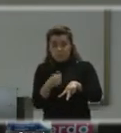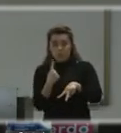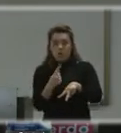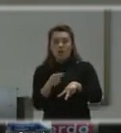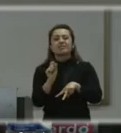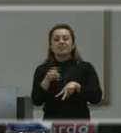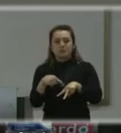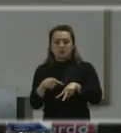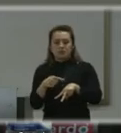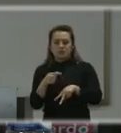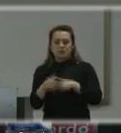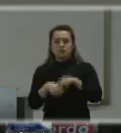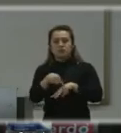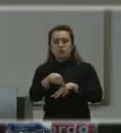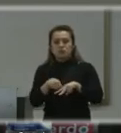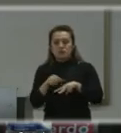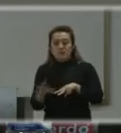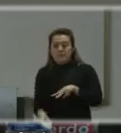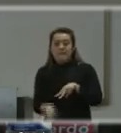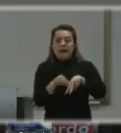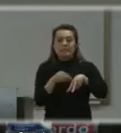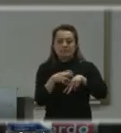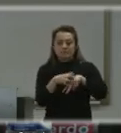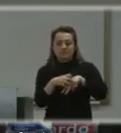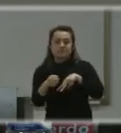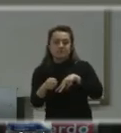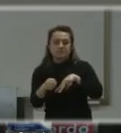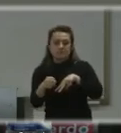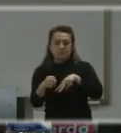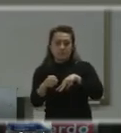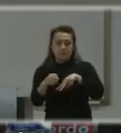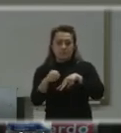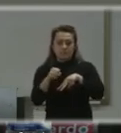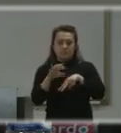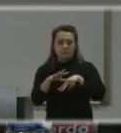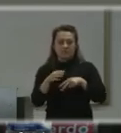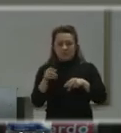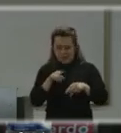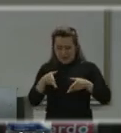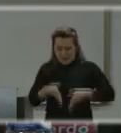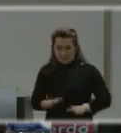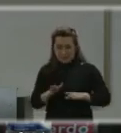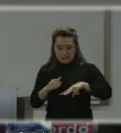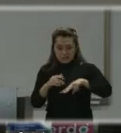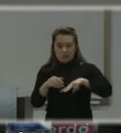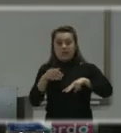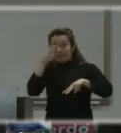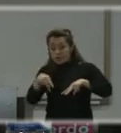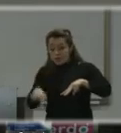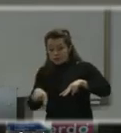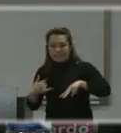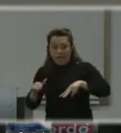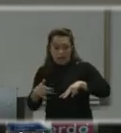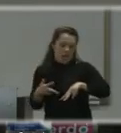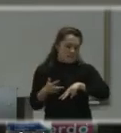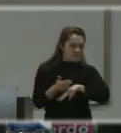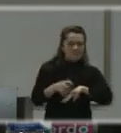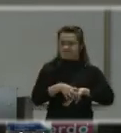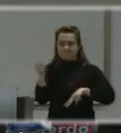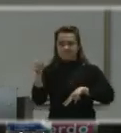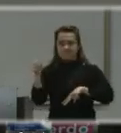esterilización quirúrgica como procedimiento añadido al nacimiento de un hijo. Y esto